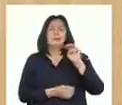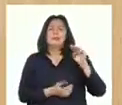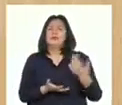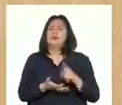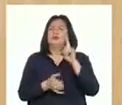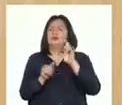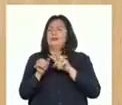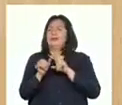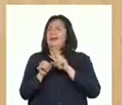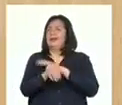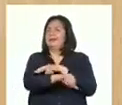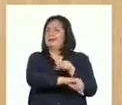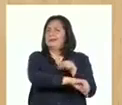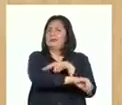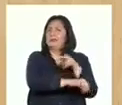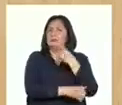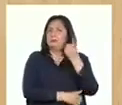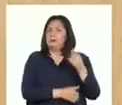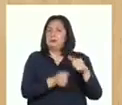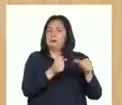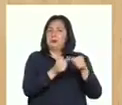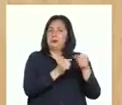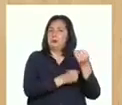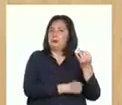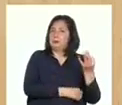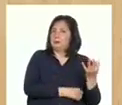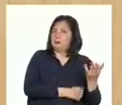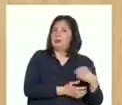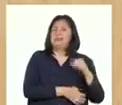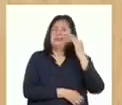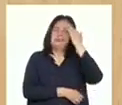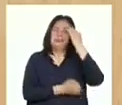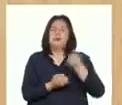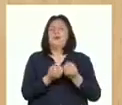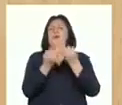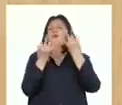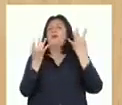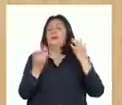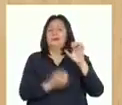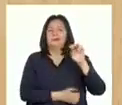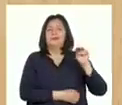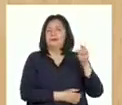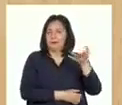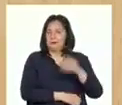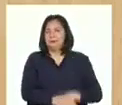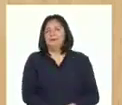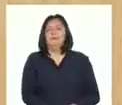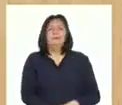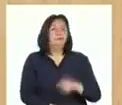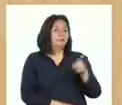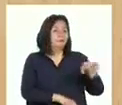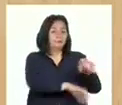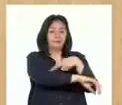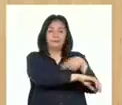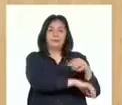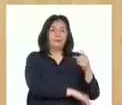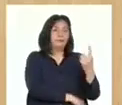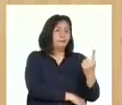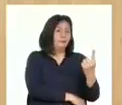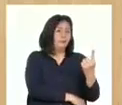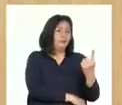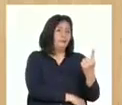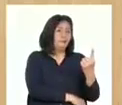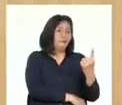una regla? Podemos contar los números de la regla para saber cuántos centímetros tiene. La regla tiene